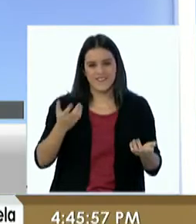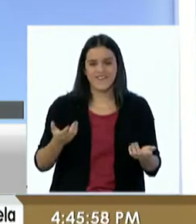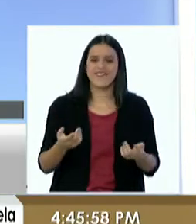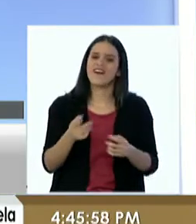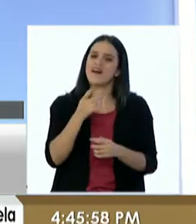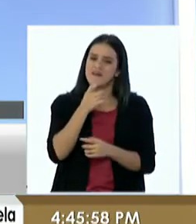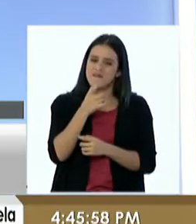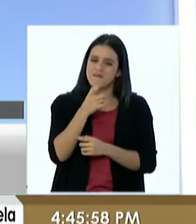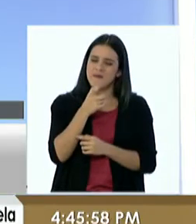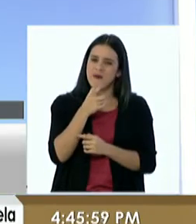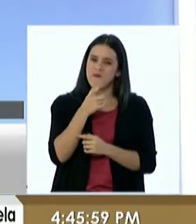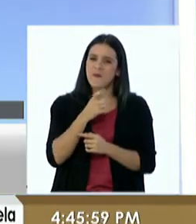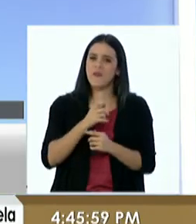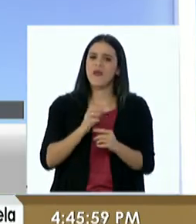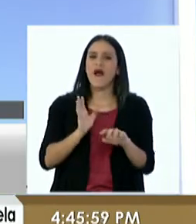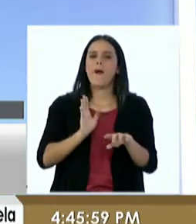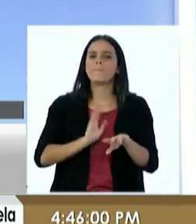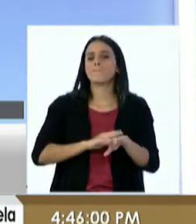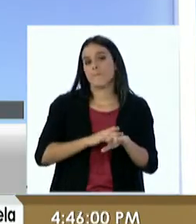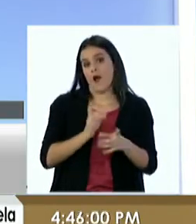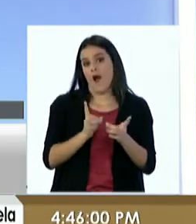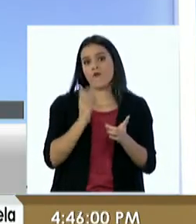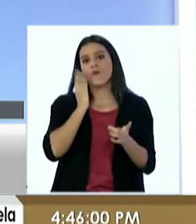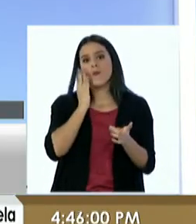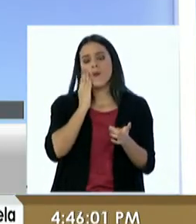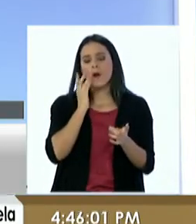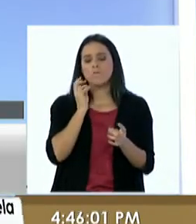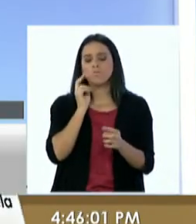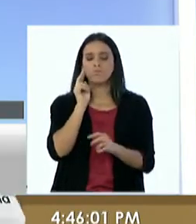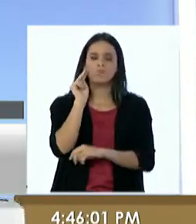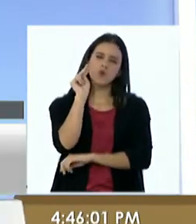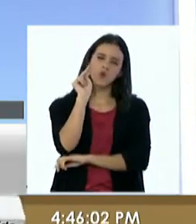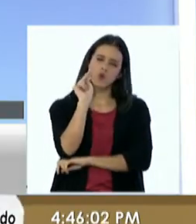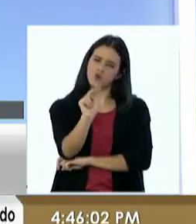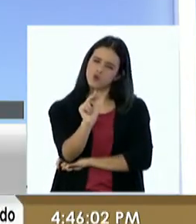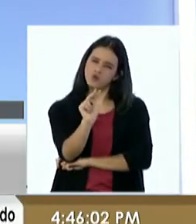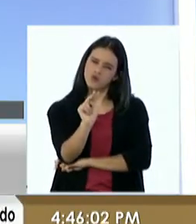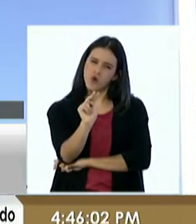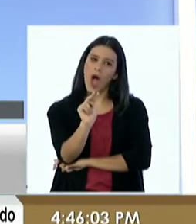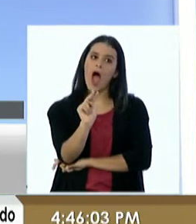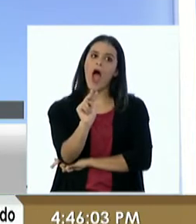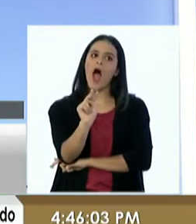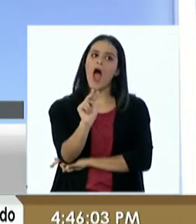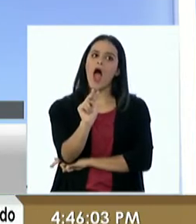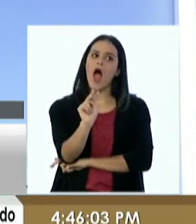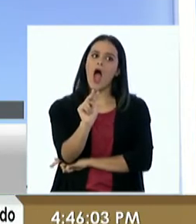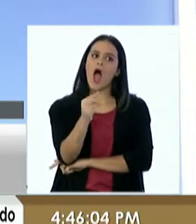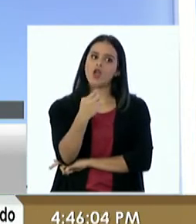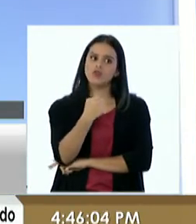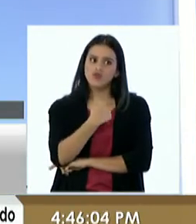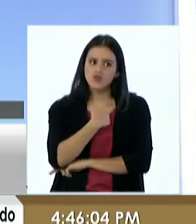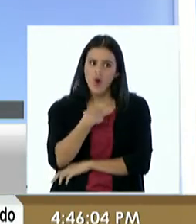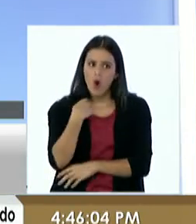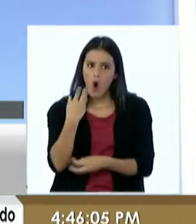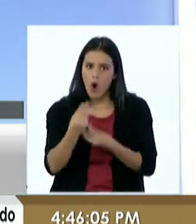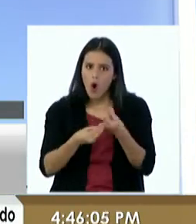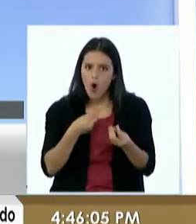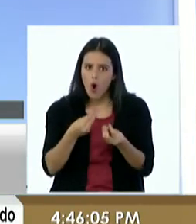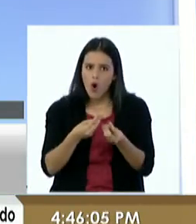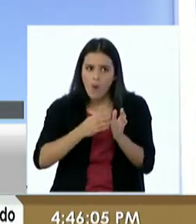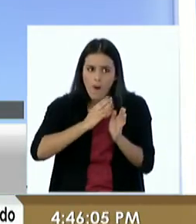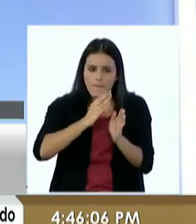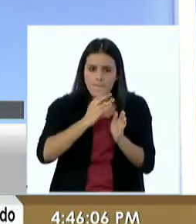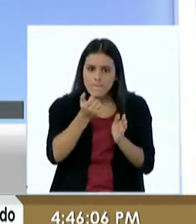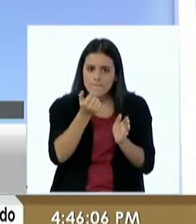este y posiblemente alguna madre que no esté viendo en este momento se puede estar alarmando y diciendo cómo le voy a dar este un trozo